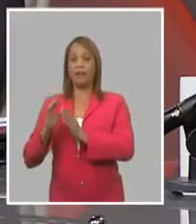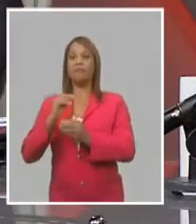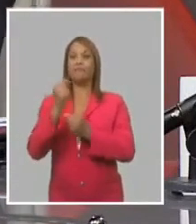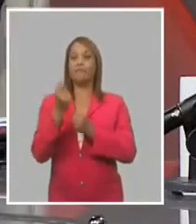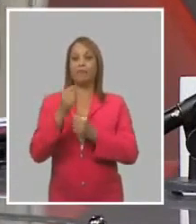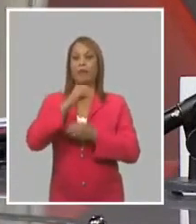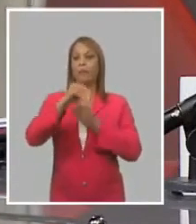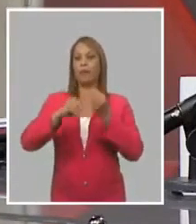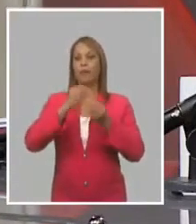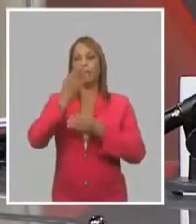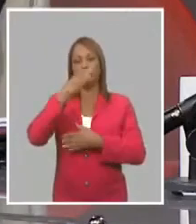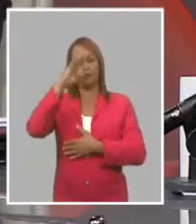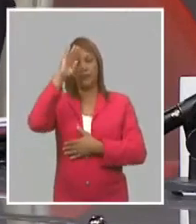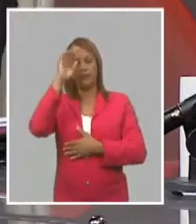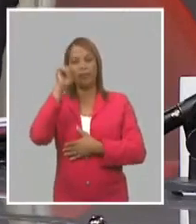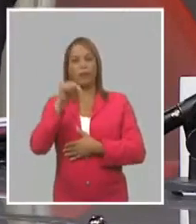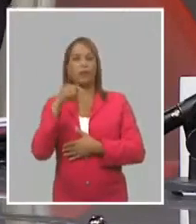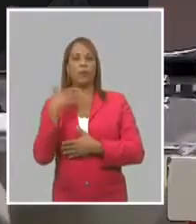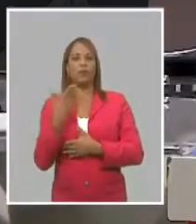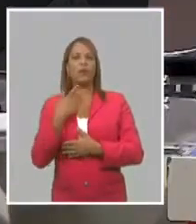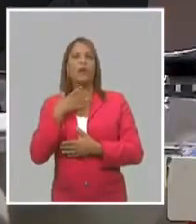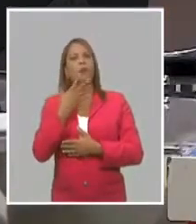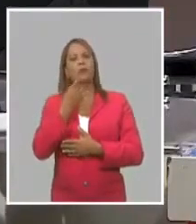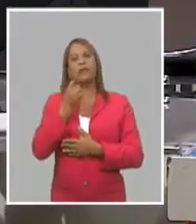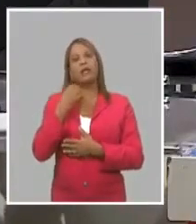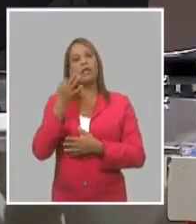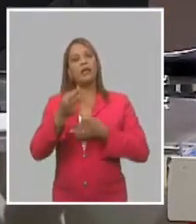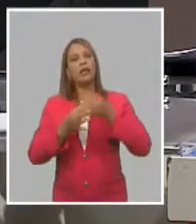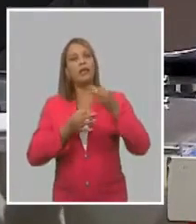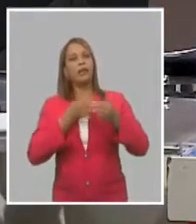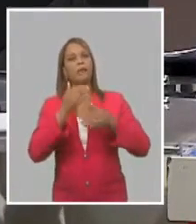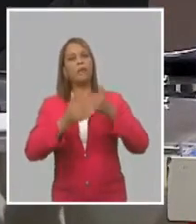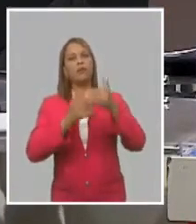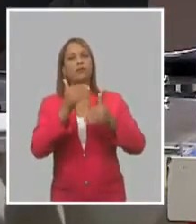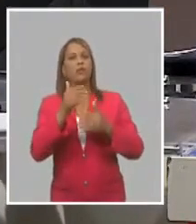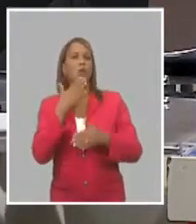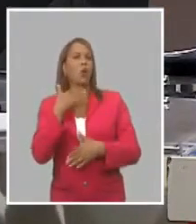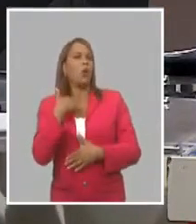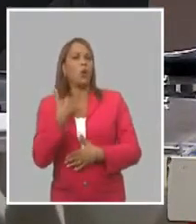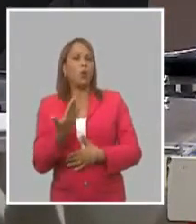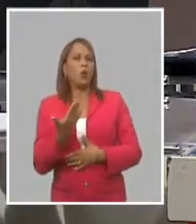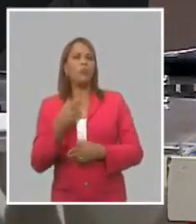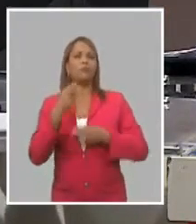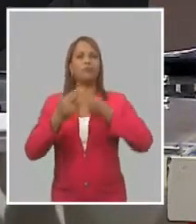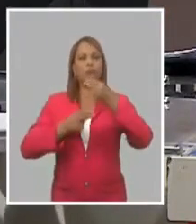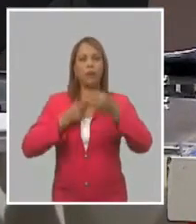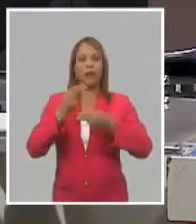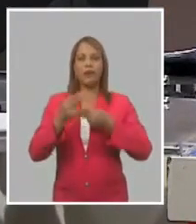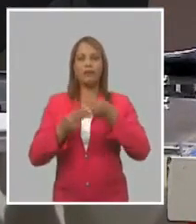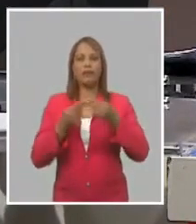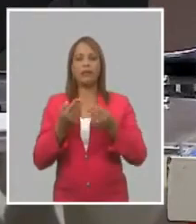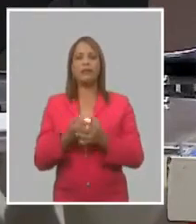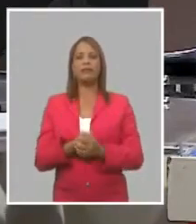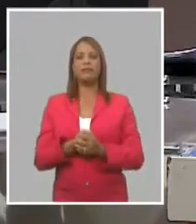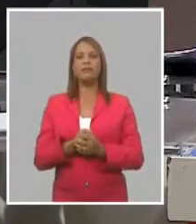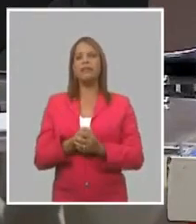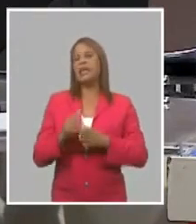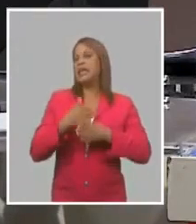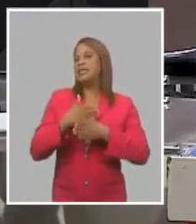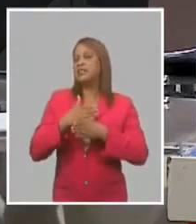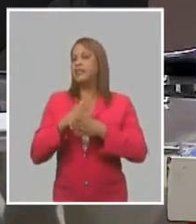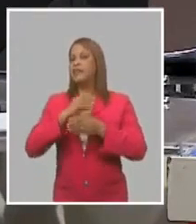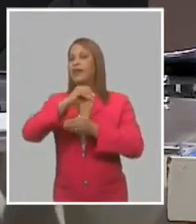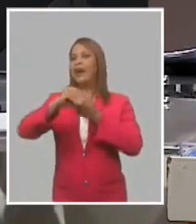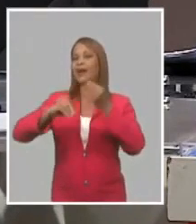el país y me gustaría entonces, Marino, ir transcurriendo hacia ese proceso. ¿Cómo debe ocurrir? ¿Qué significa